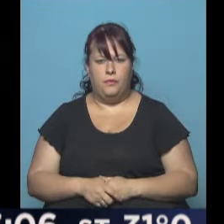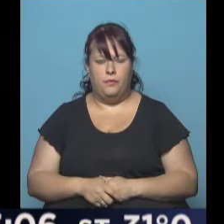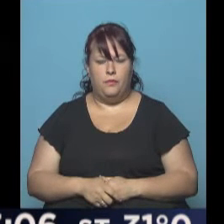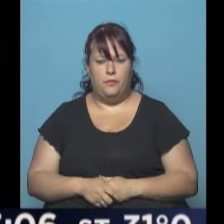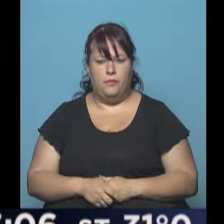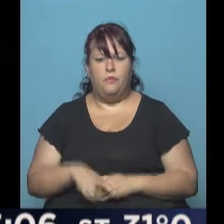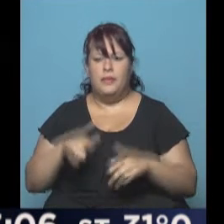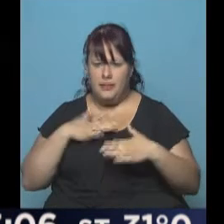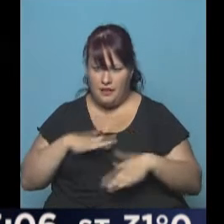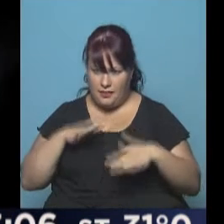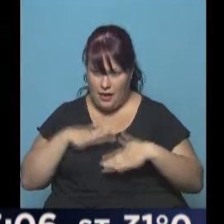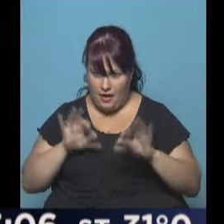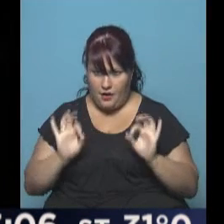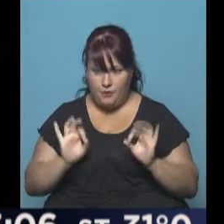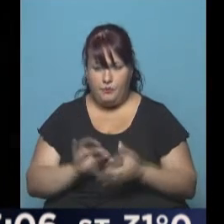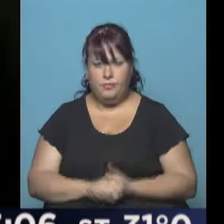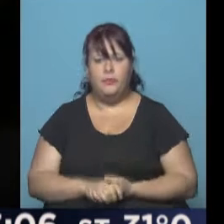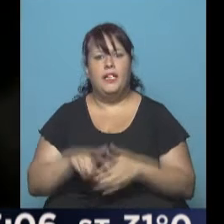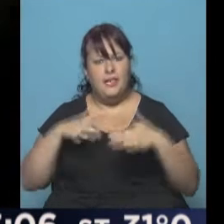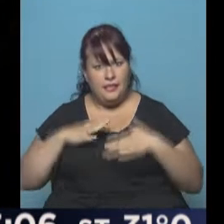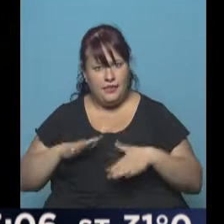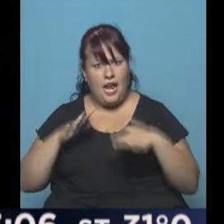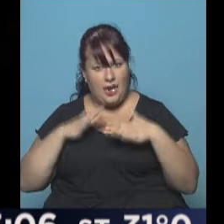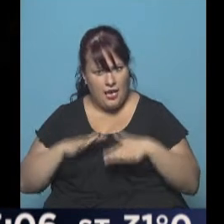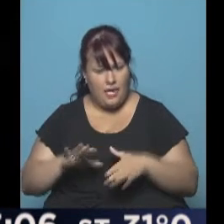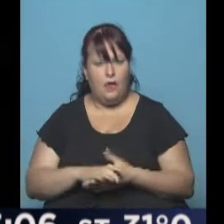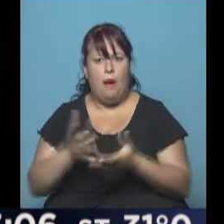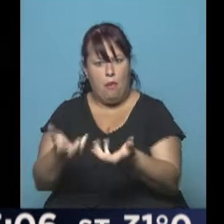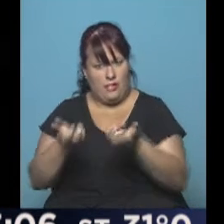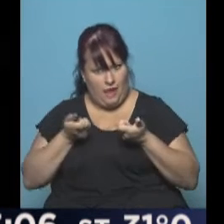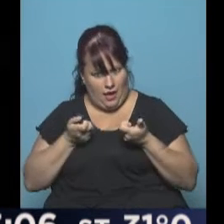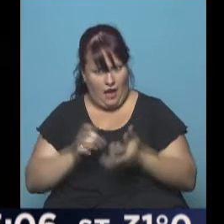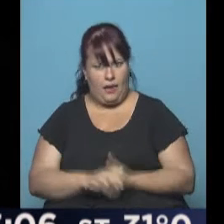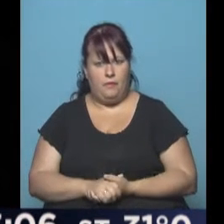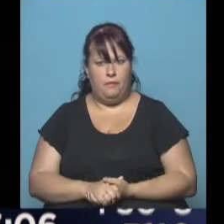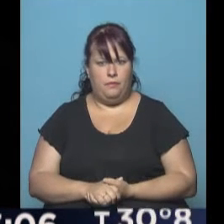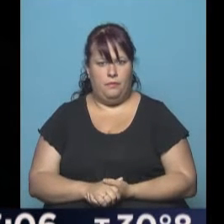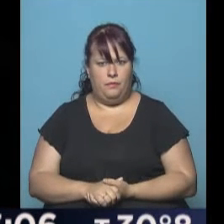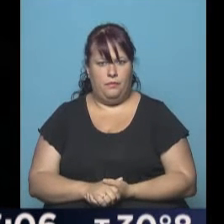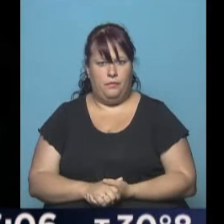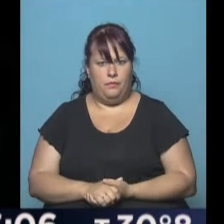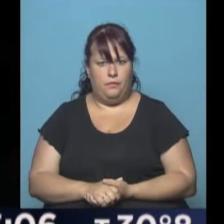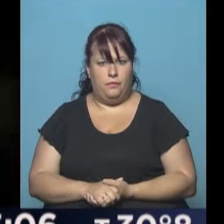Vamos a tranquilizarnos, ¿listo? Vamos a tranquilizarnos y ya te vamos a sacar, ¿listo?